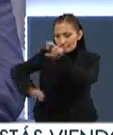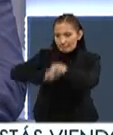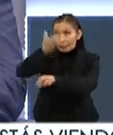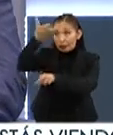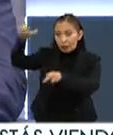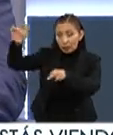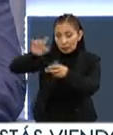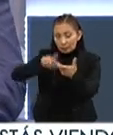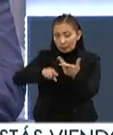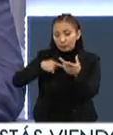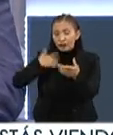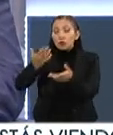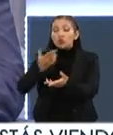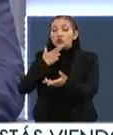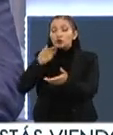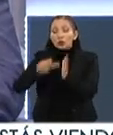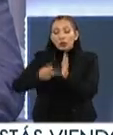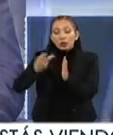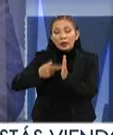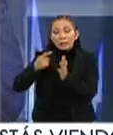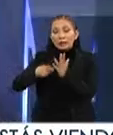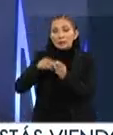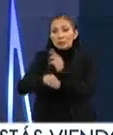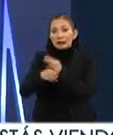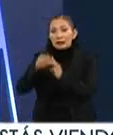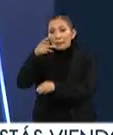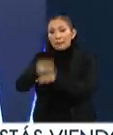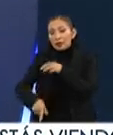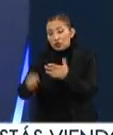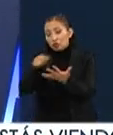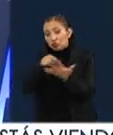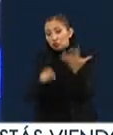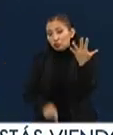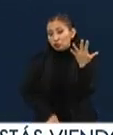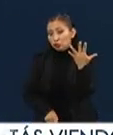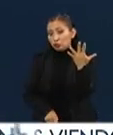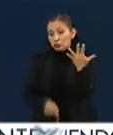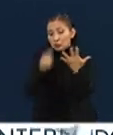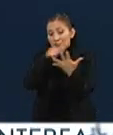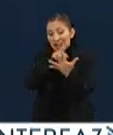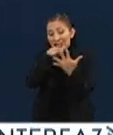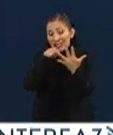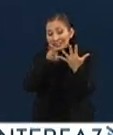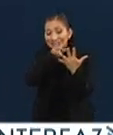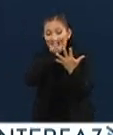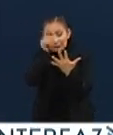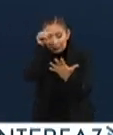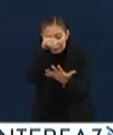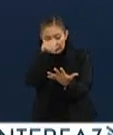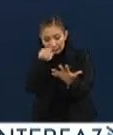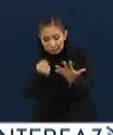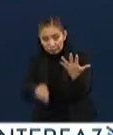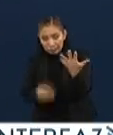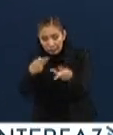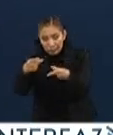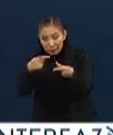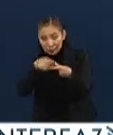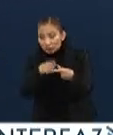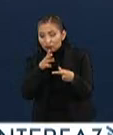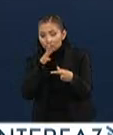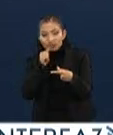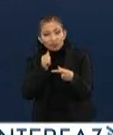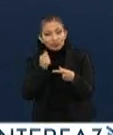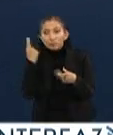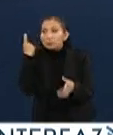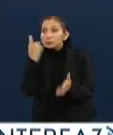y el manejo de residuos y materiales peligrosos. Para llegar a este resultado, evidentemente no